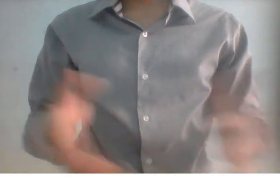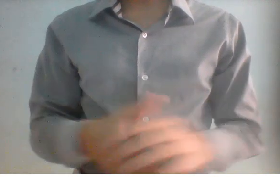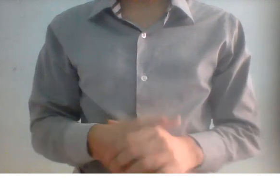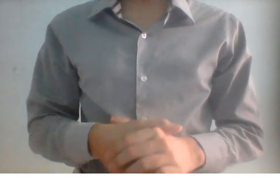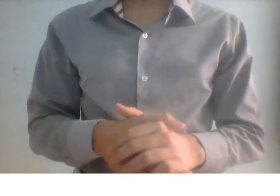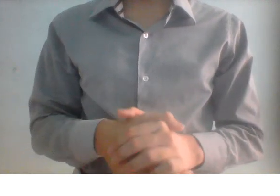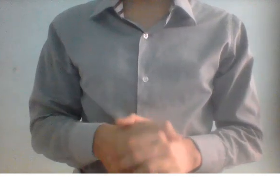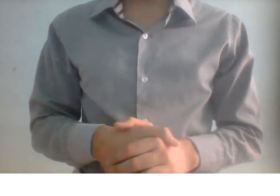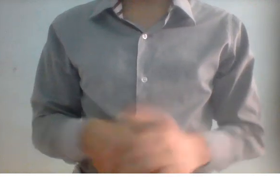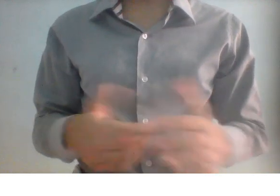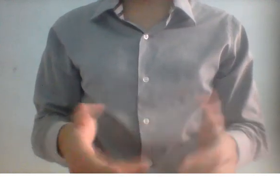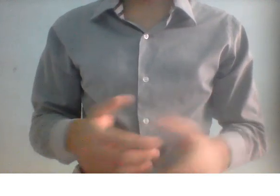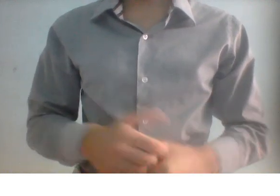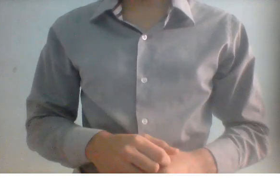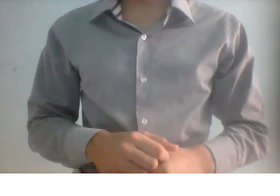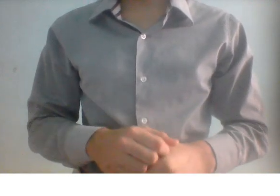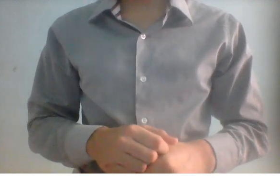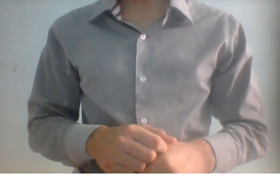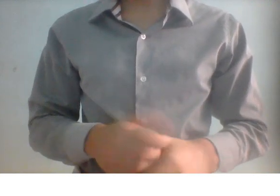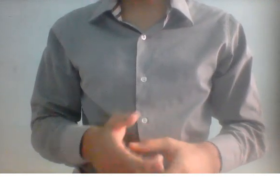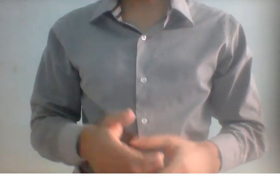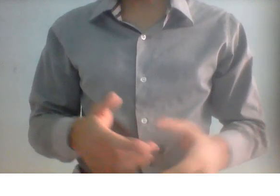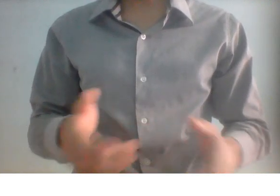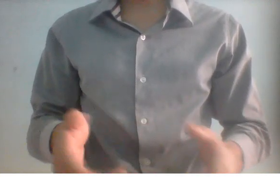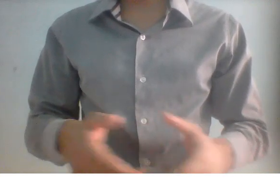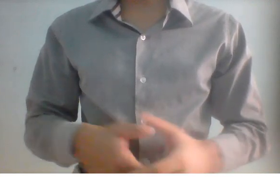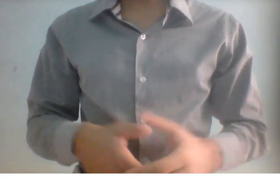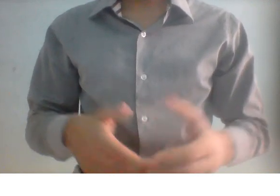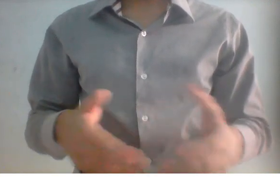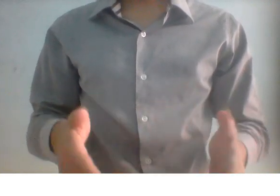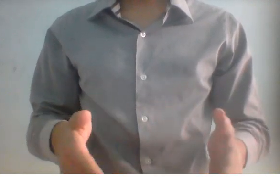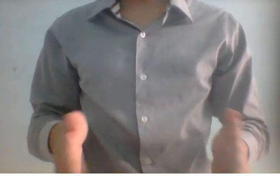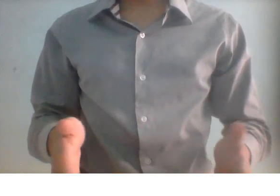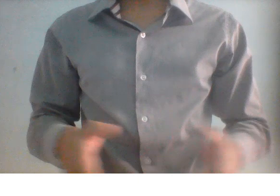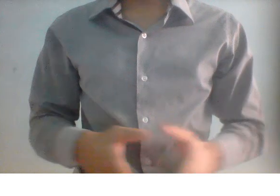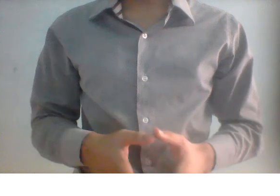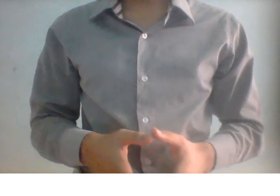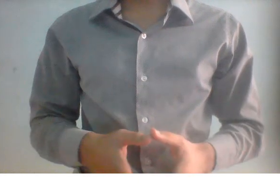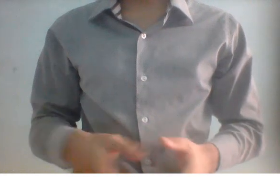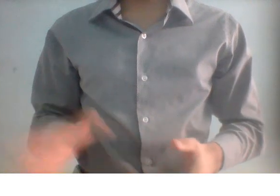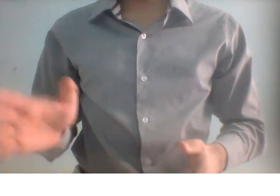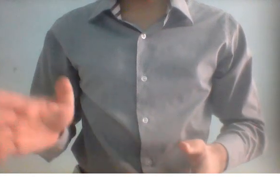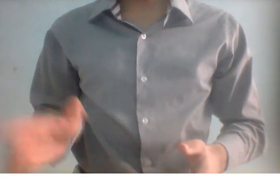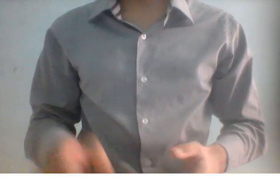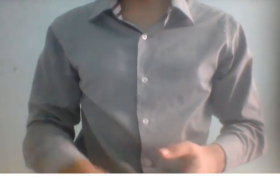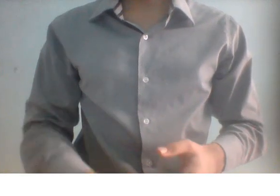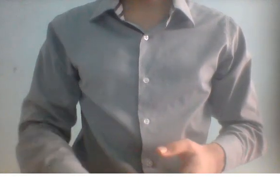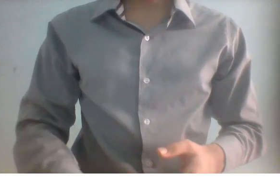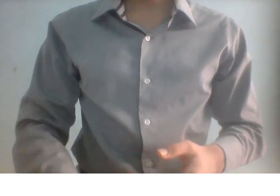Pero bueno, no me queda nada más que decir, más que si esto les agradó me pueden dejar un like, un comentario, suscribirse y nada, nos veremos muy pronto y hasta la próxima.